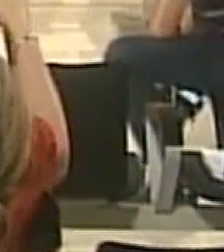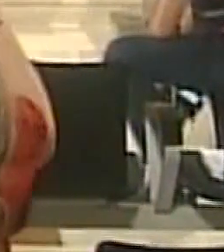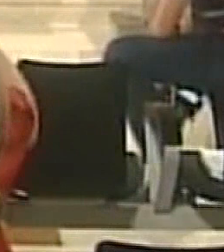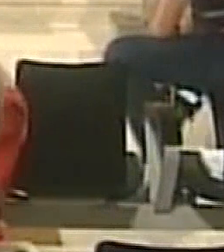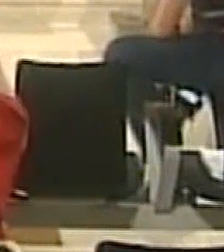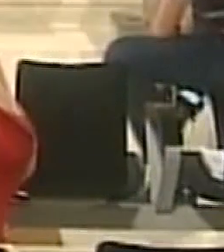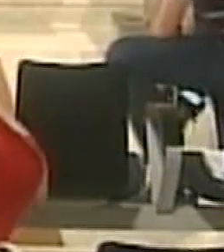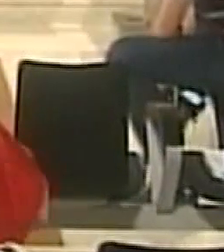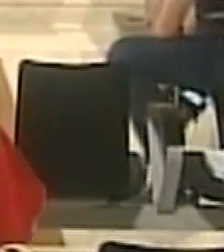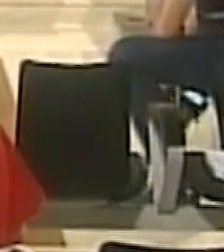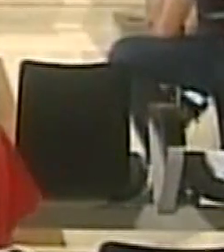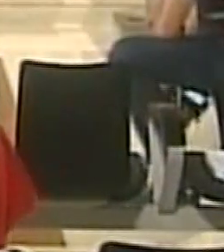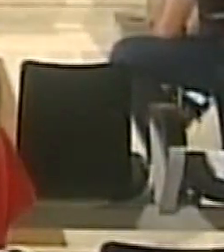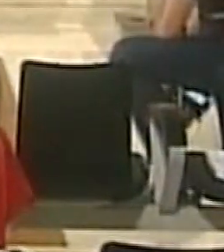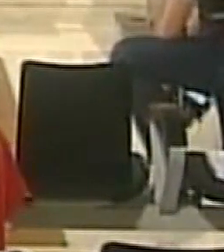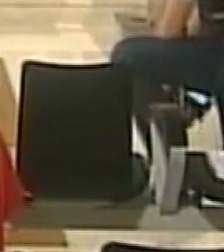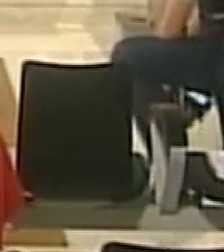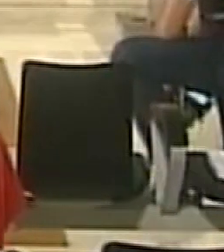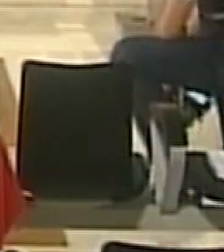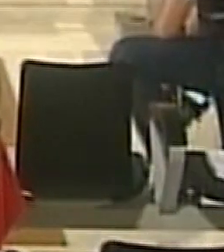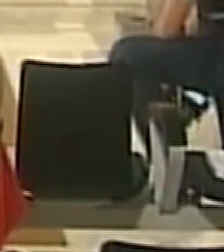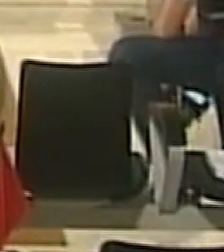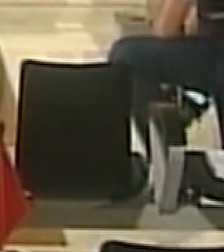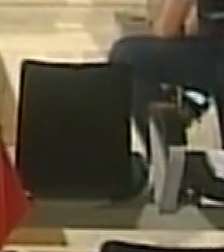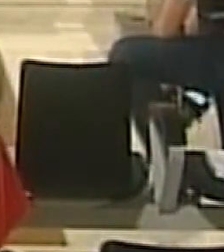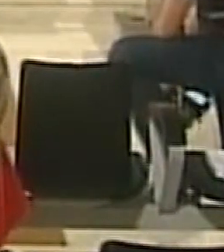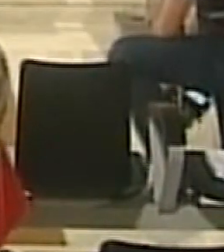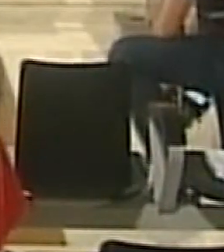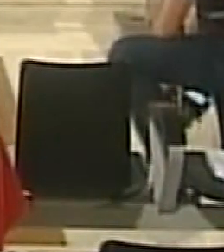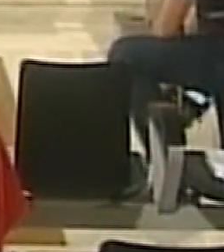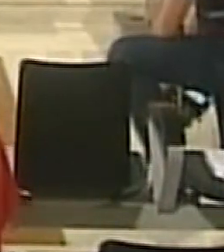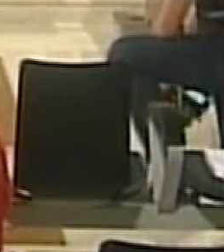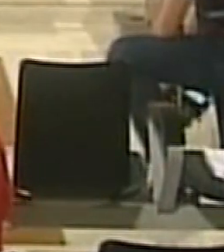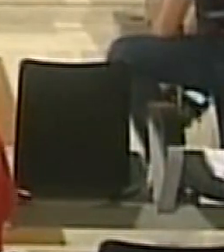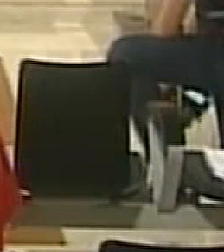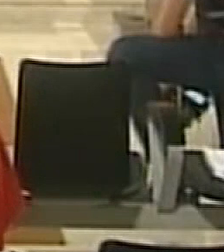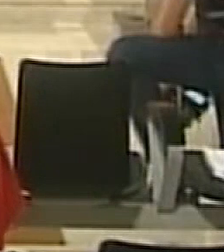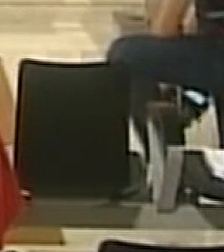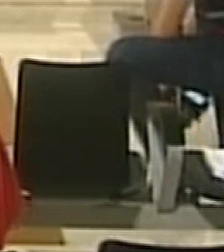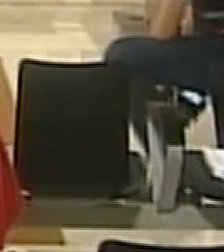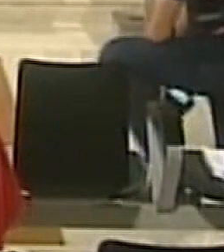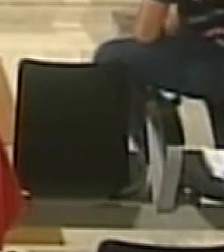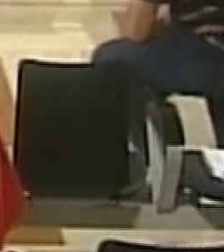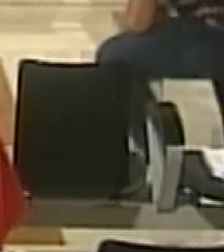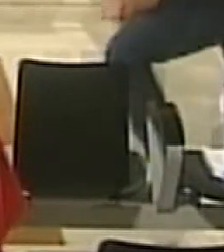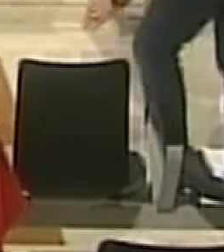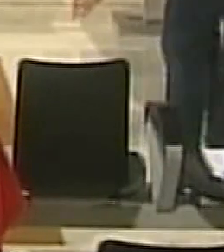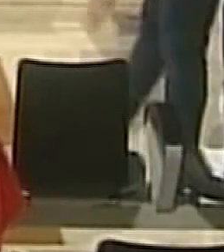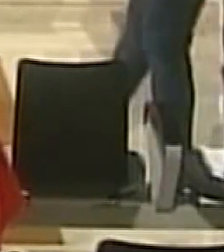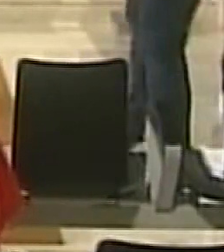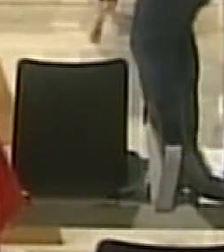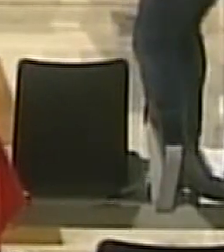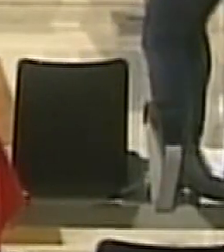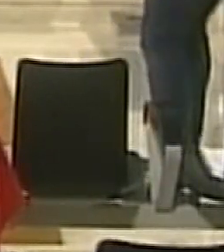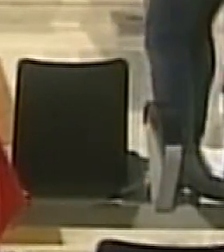de laurel y rosas por las autoridades presentes ante el monumento a los colorados. En dicho acto, y tras la ofrenda,